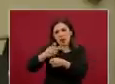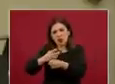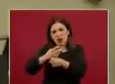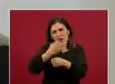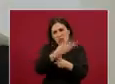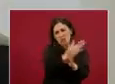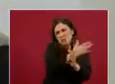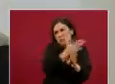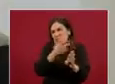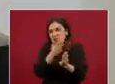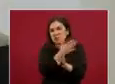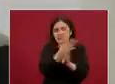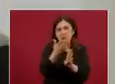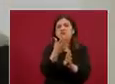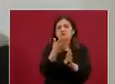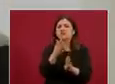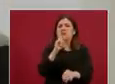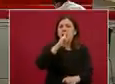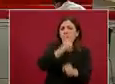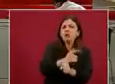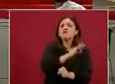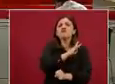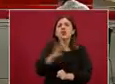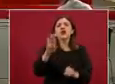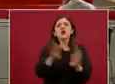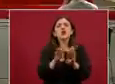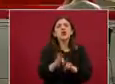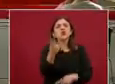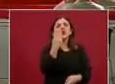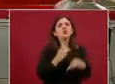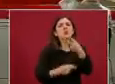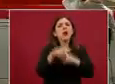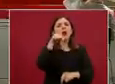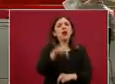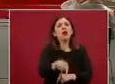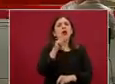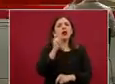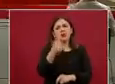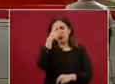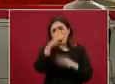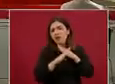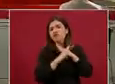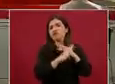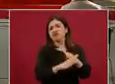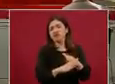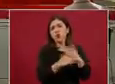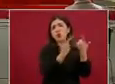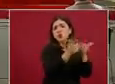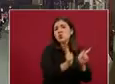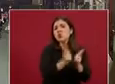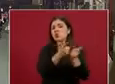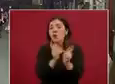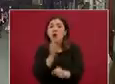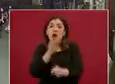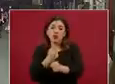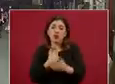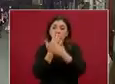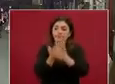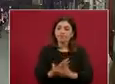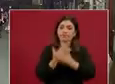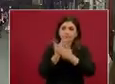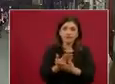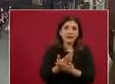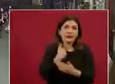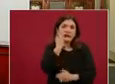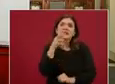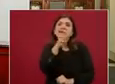fase 2, es que han podido encontrar la generación de inmunidad en los grupos. Estamos esperando lógicamente ávidamente